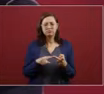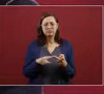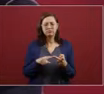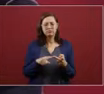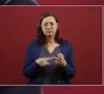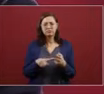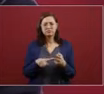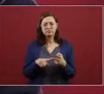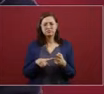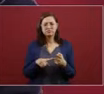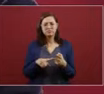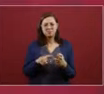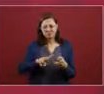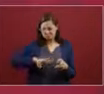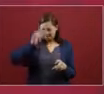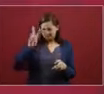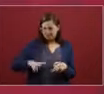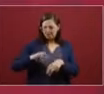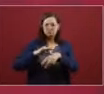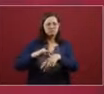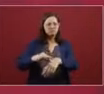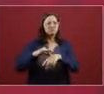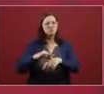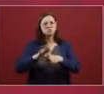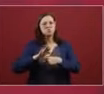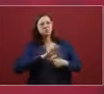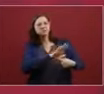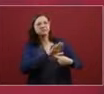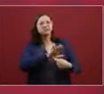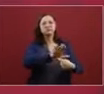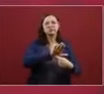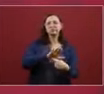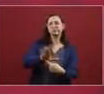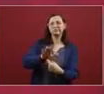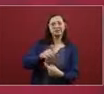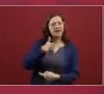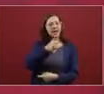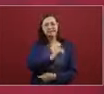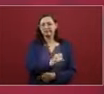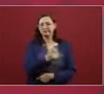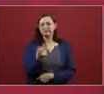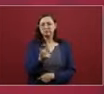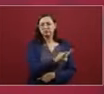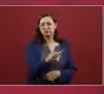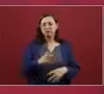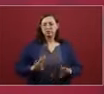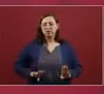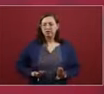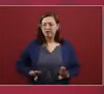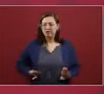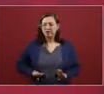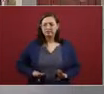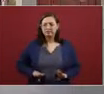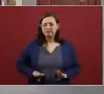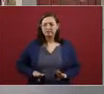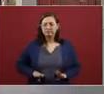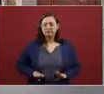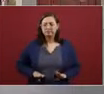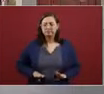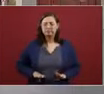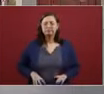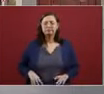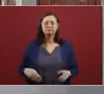objetivo, apegado a la verdad. Ellos son los que